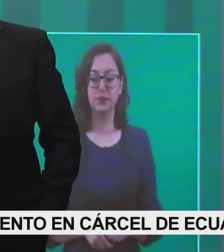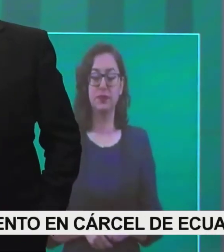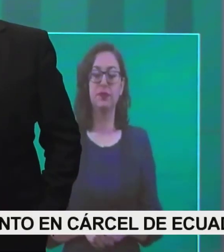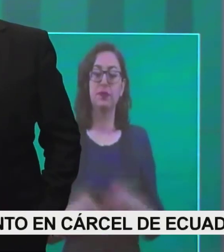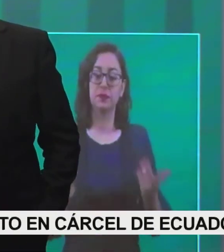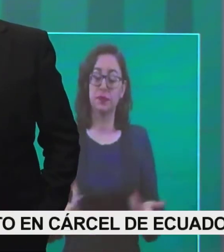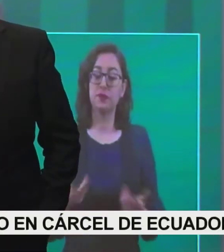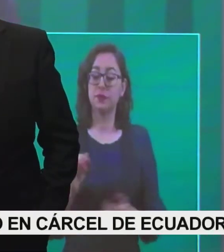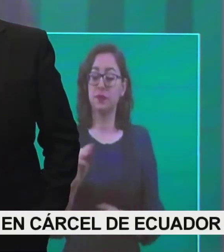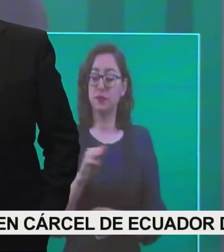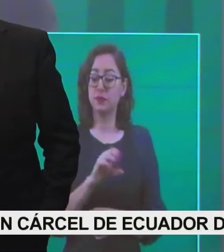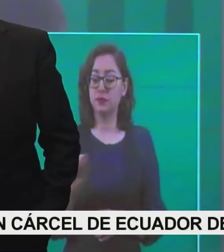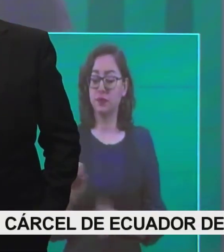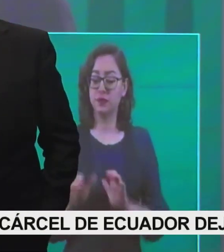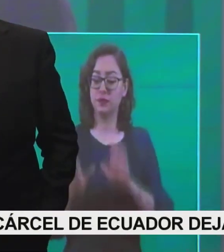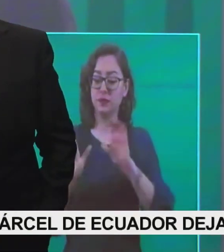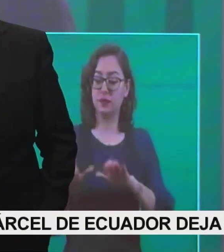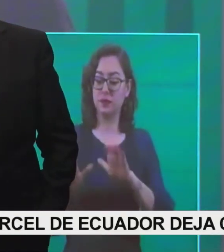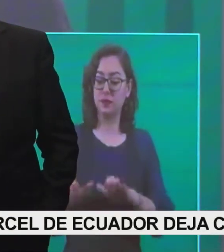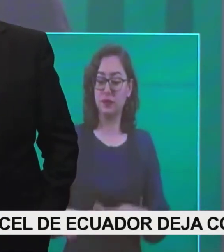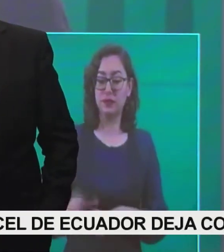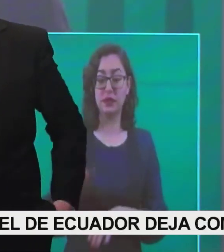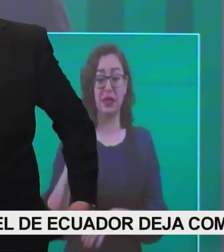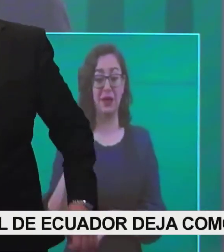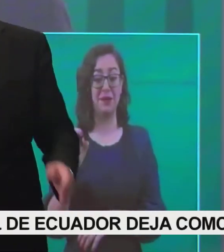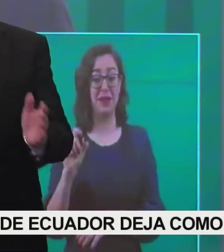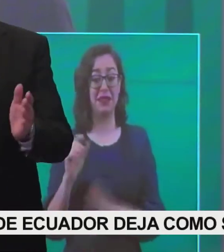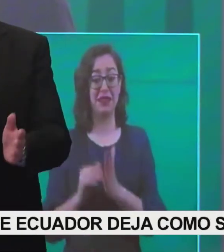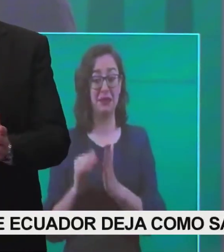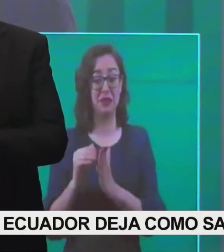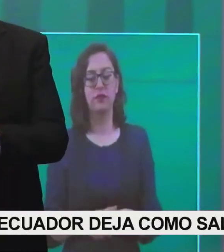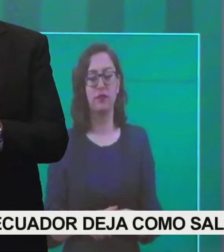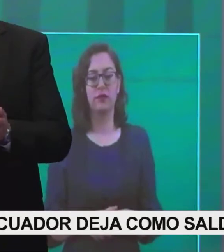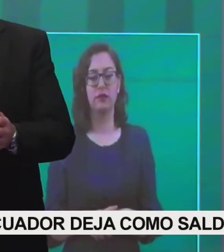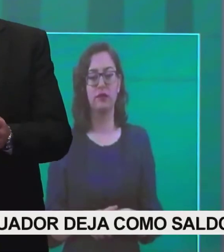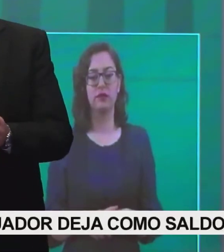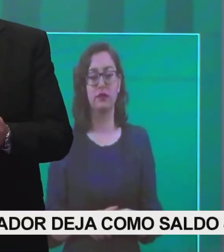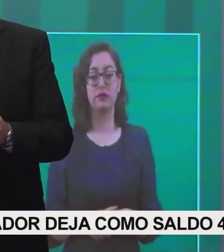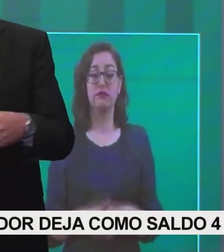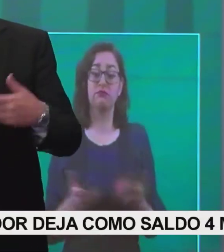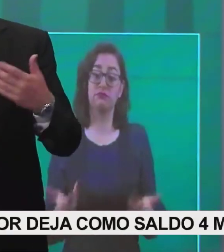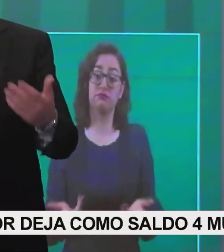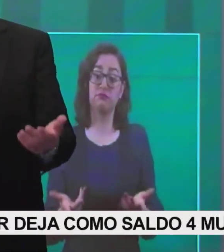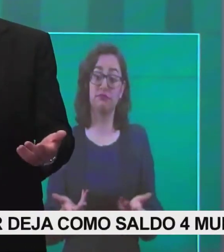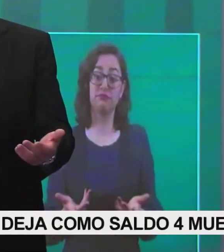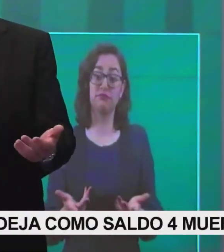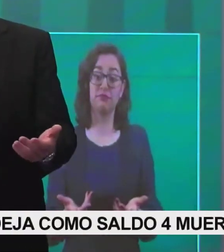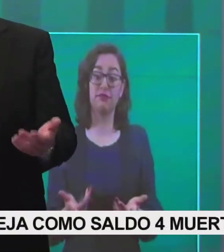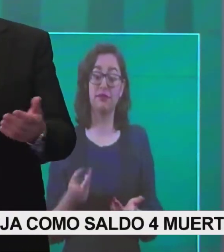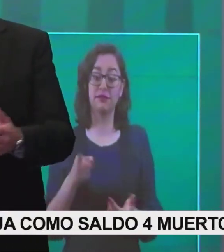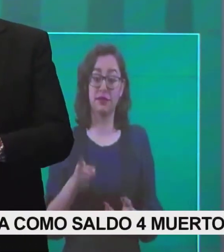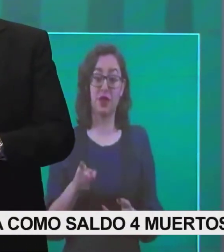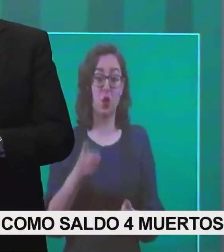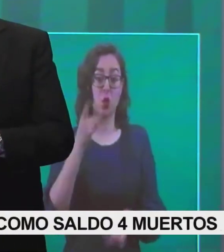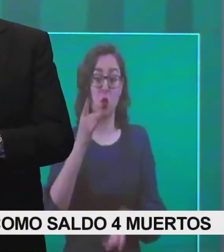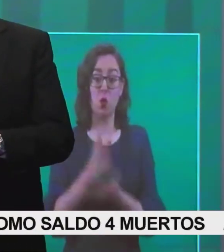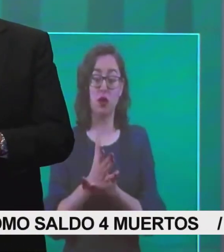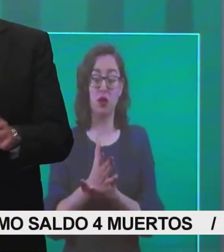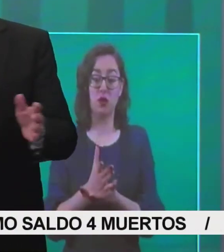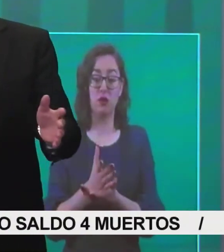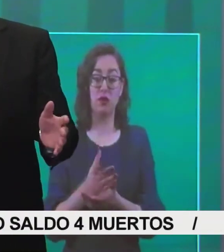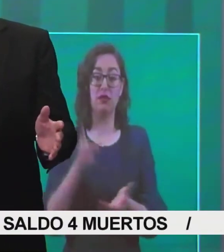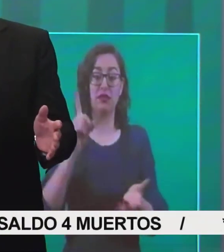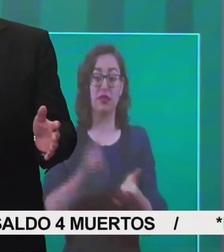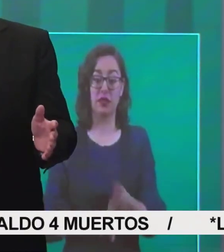daría a usted más certeza de la organización electoral? ¿Nos permitiría reducir los costos y, sobre todo, le daría a los